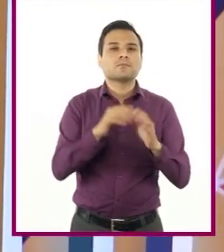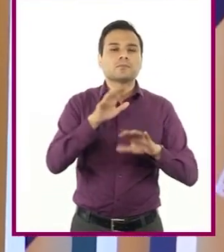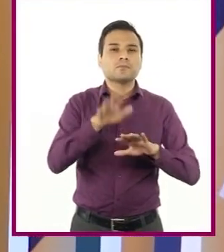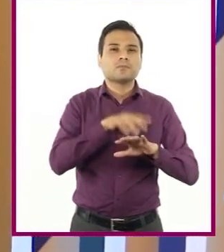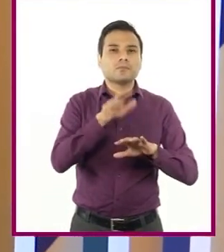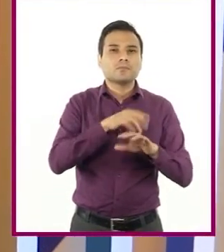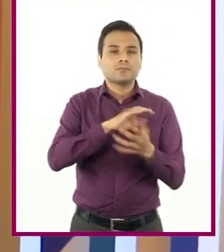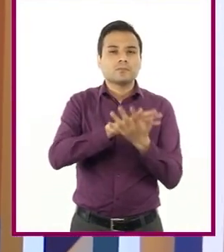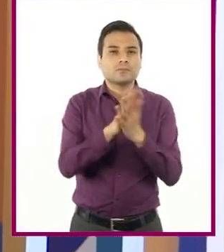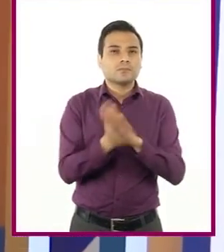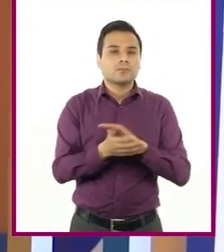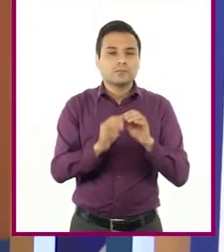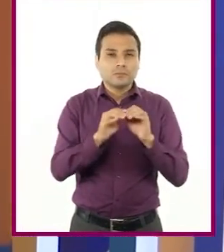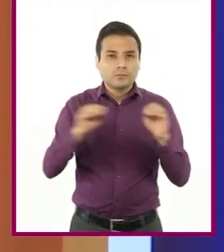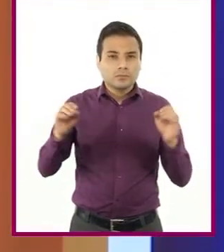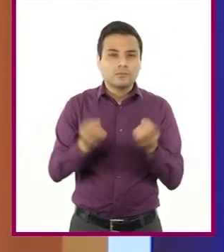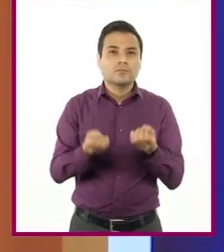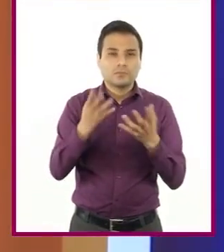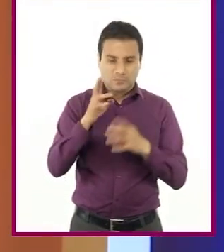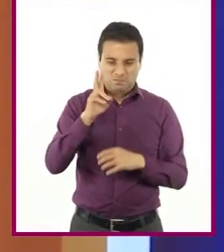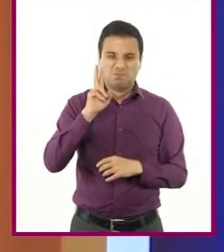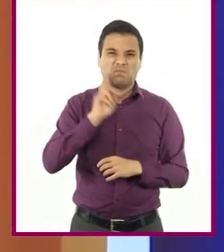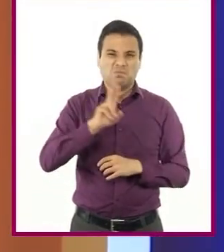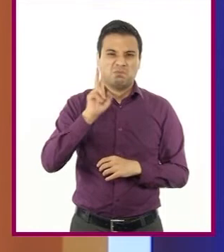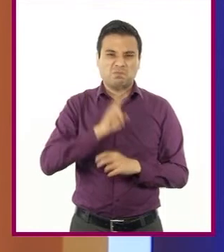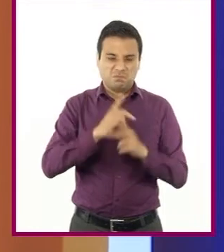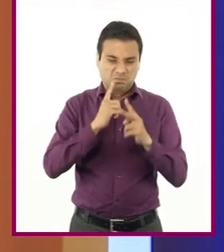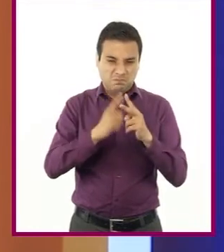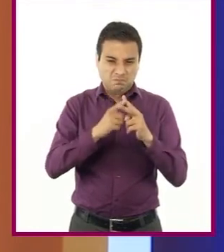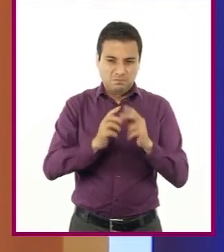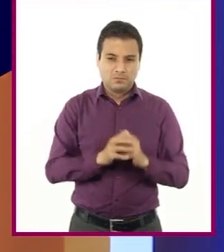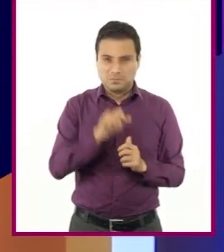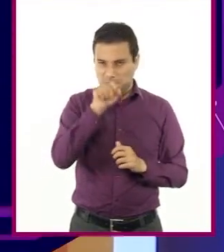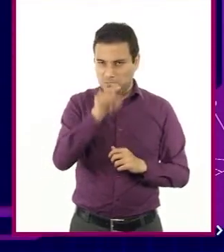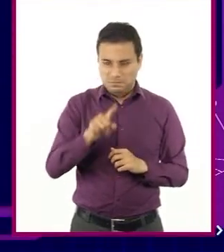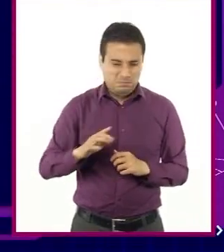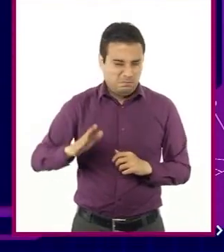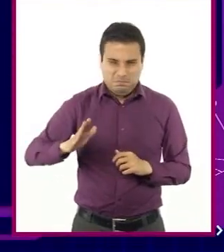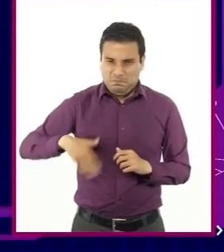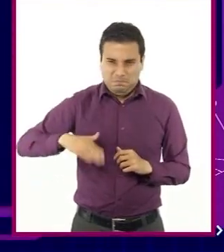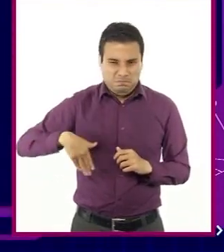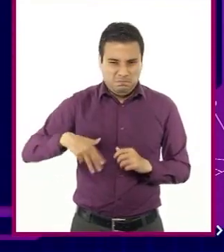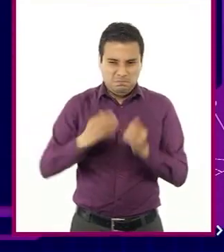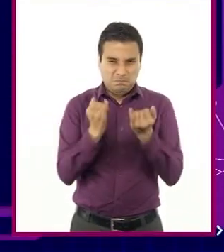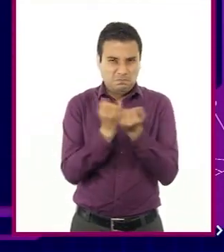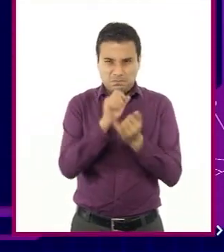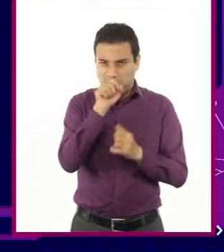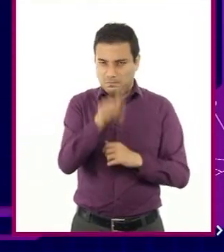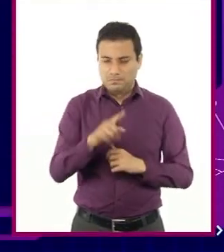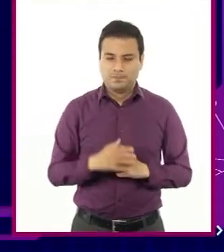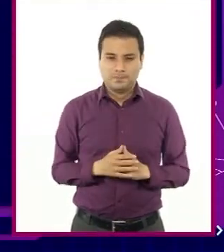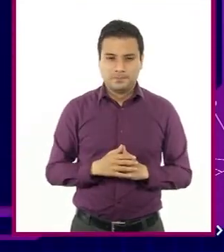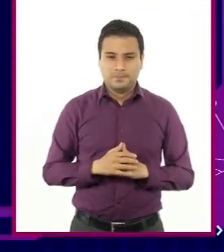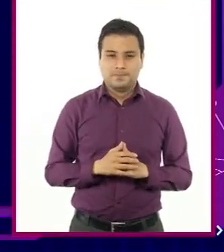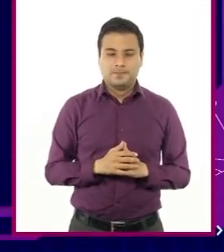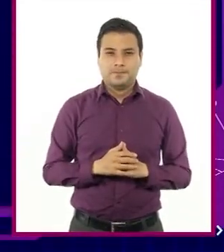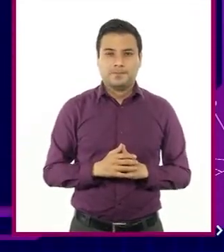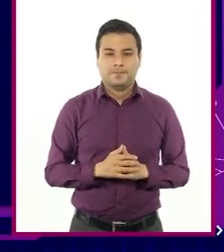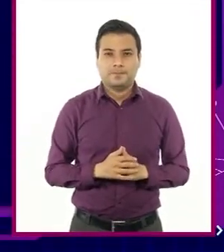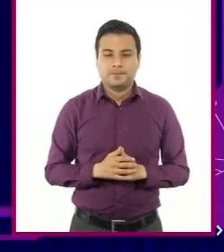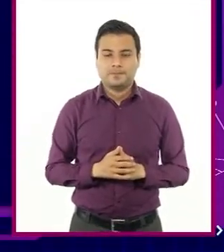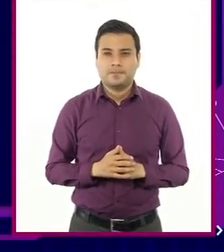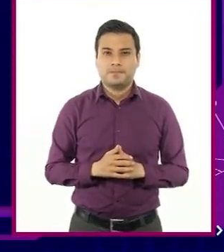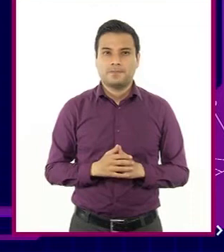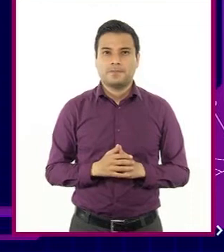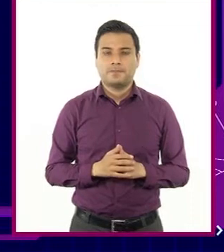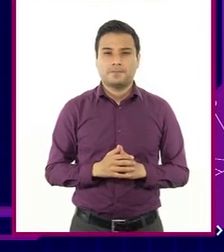metros. Vamos a hacerlo. Si seguimos el mismo procedimiento de la conversión anterior y usamos el mismo factor de